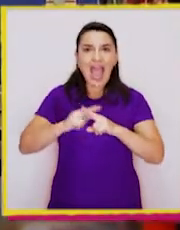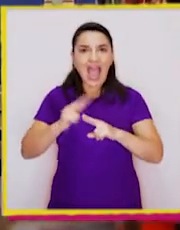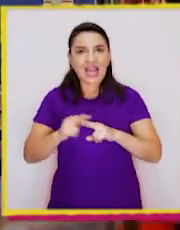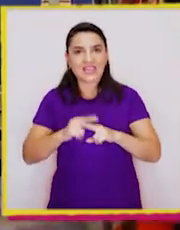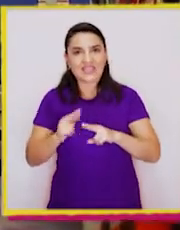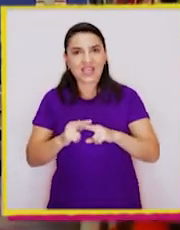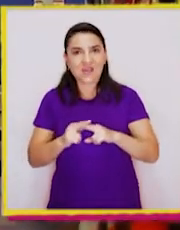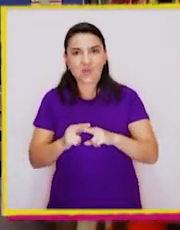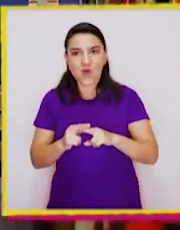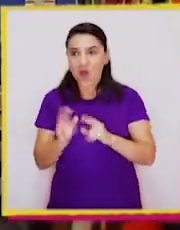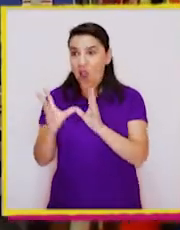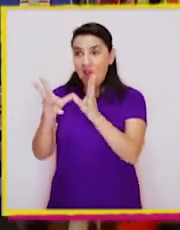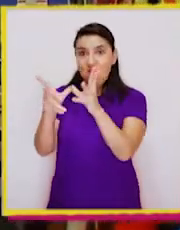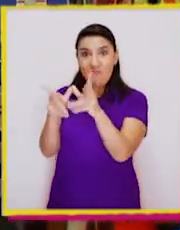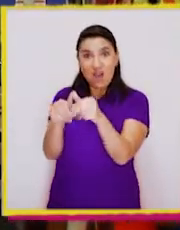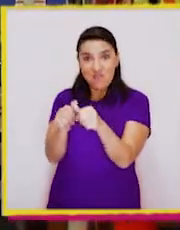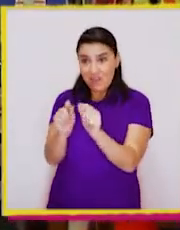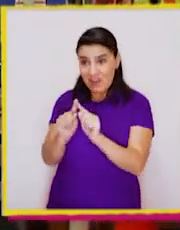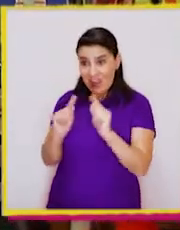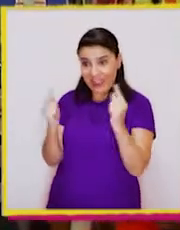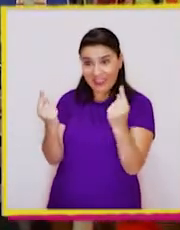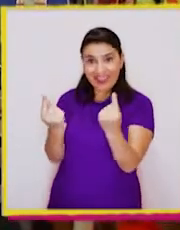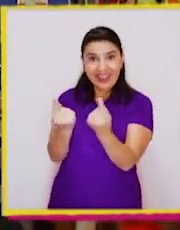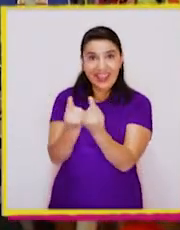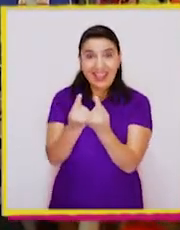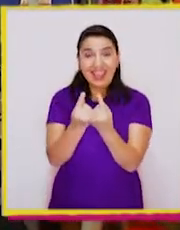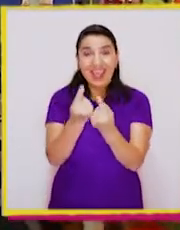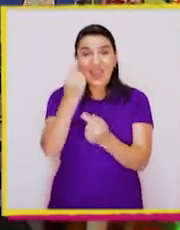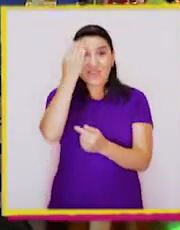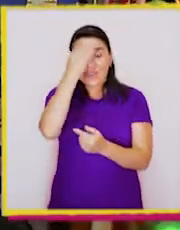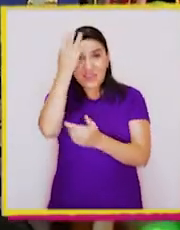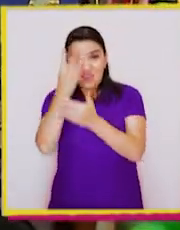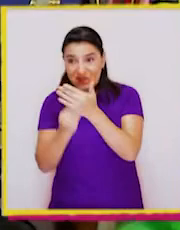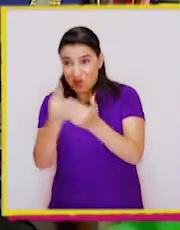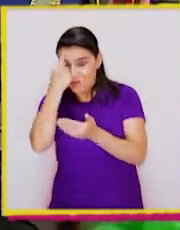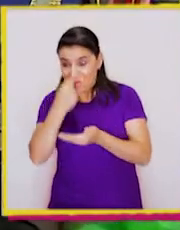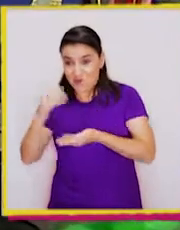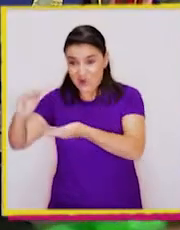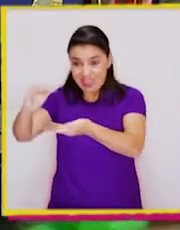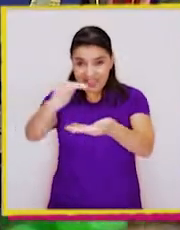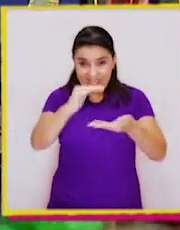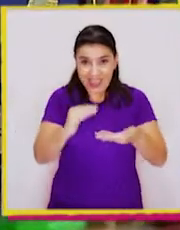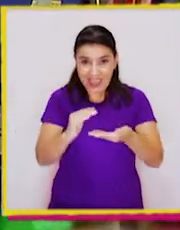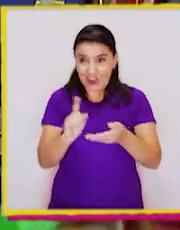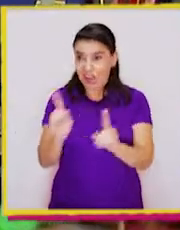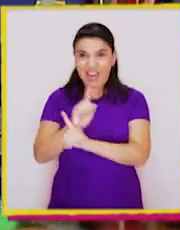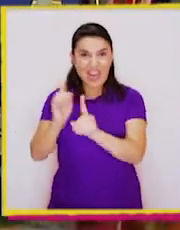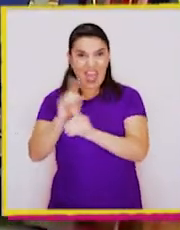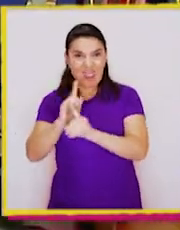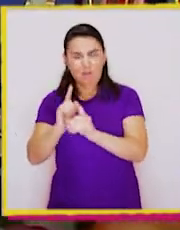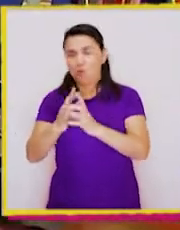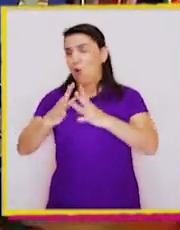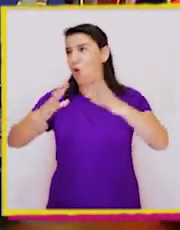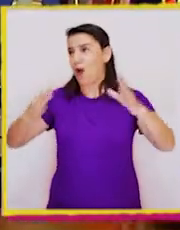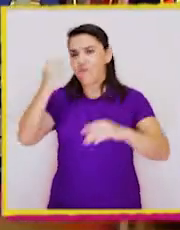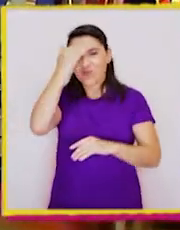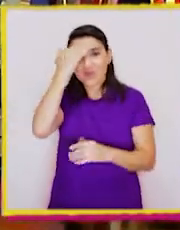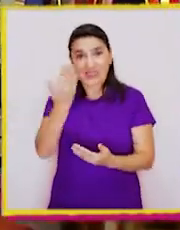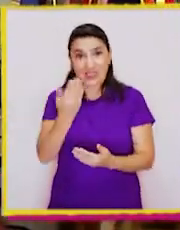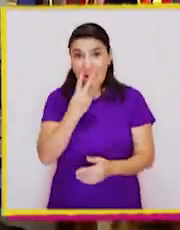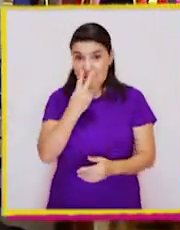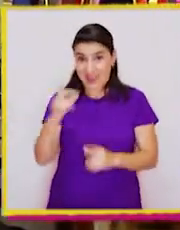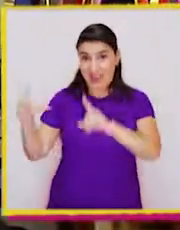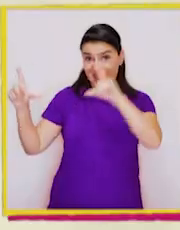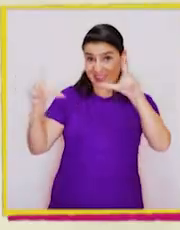hacemos una familia de quitapesares? Para que así ninguno quede sobrecargado de preocupaciones. ¡Mira